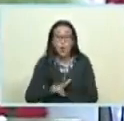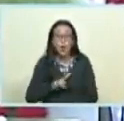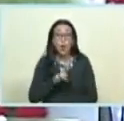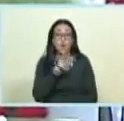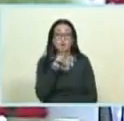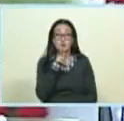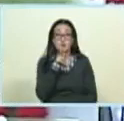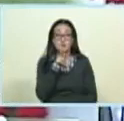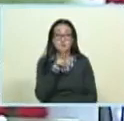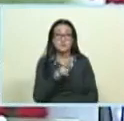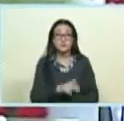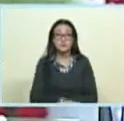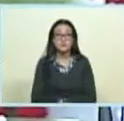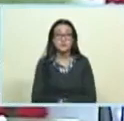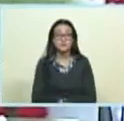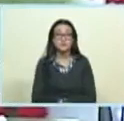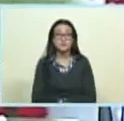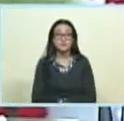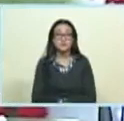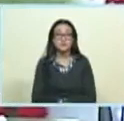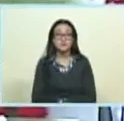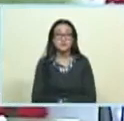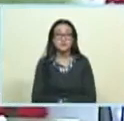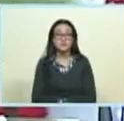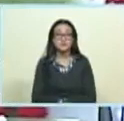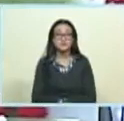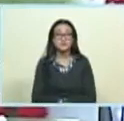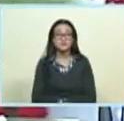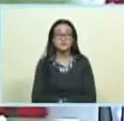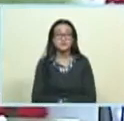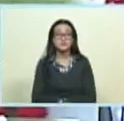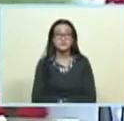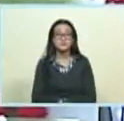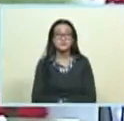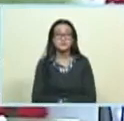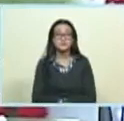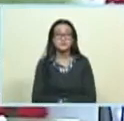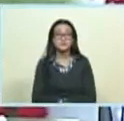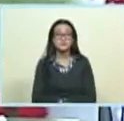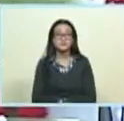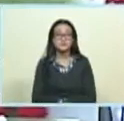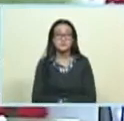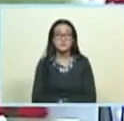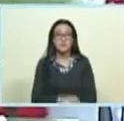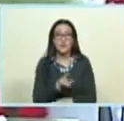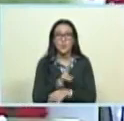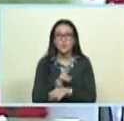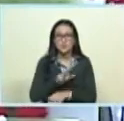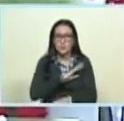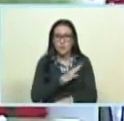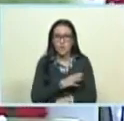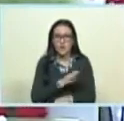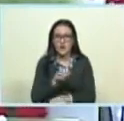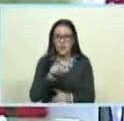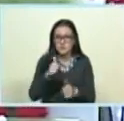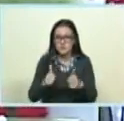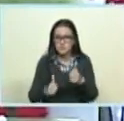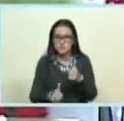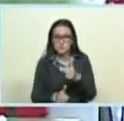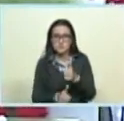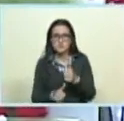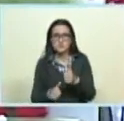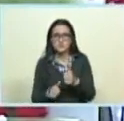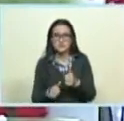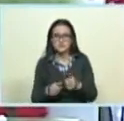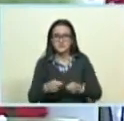en Citgo, de la utilización de sus poderes delegados por la República